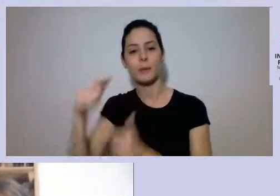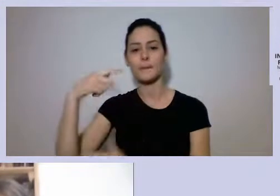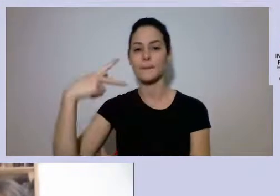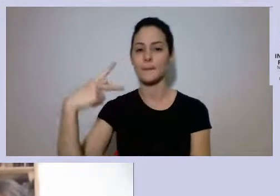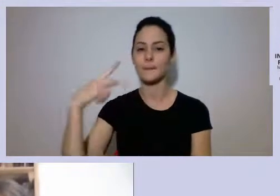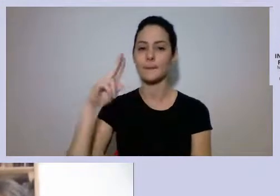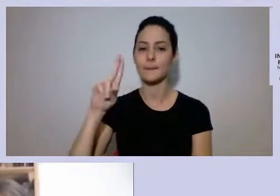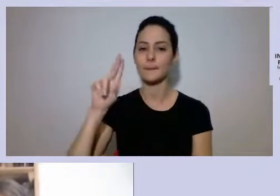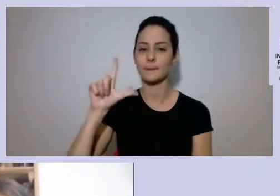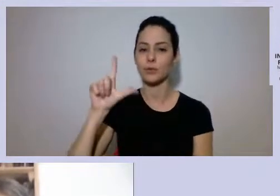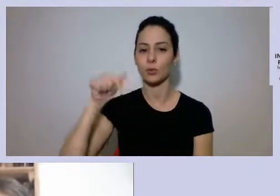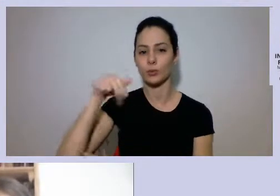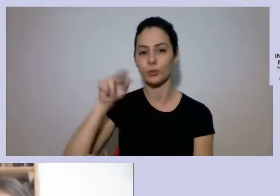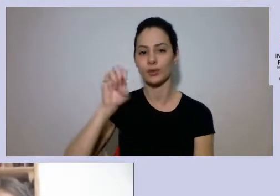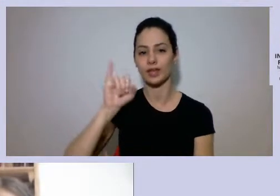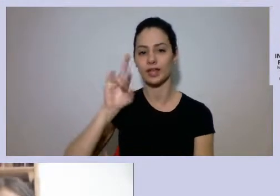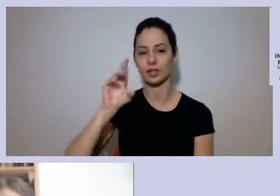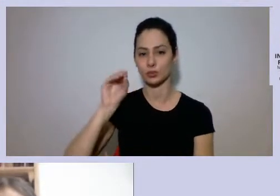Aquí